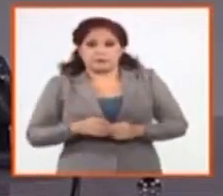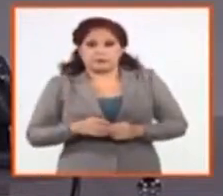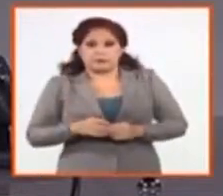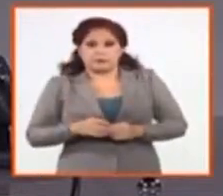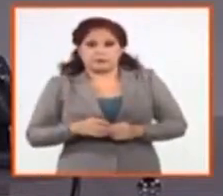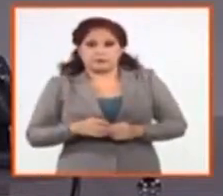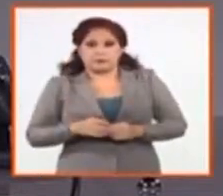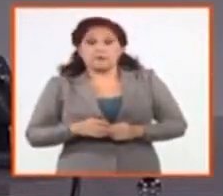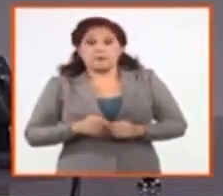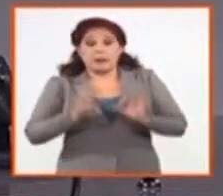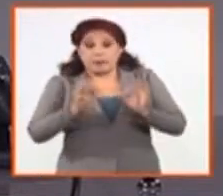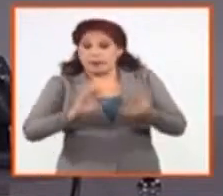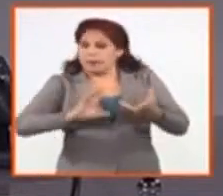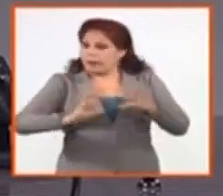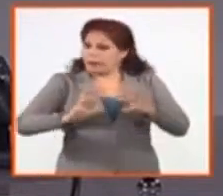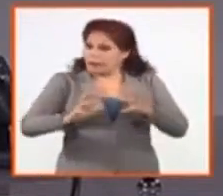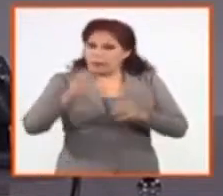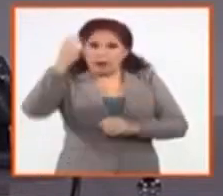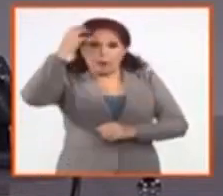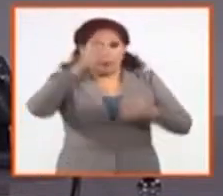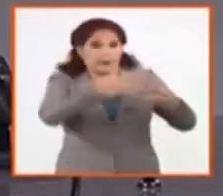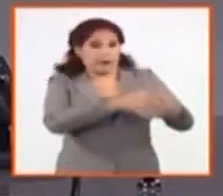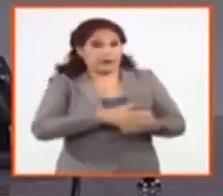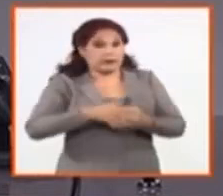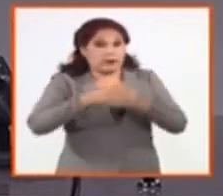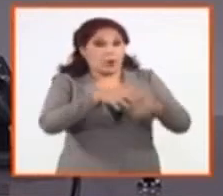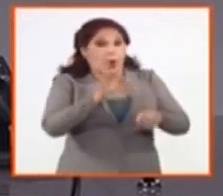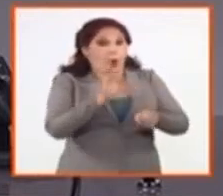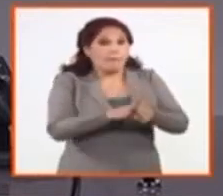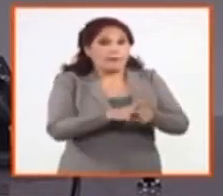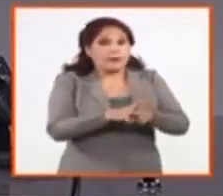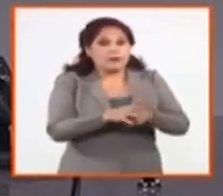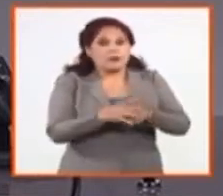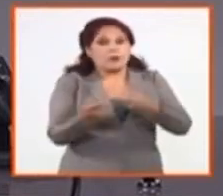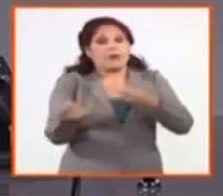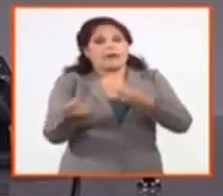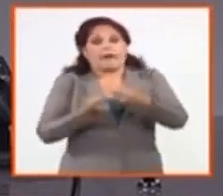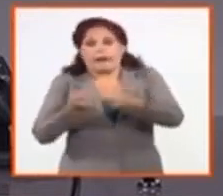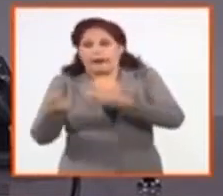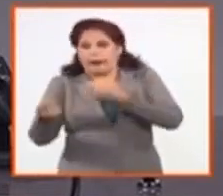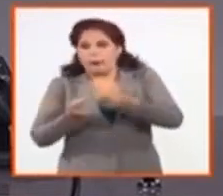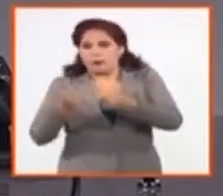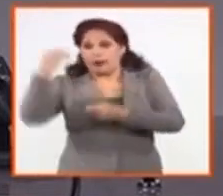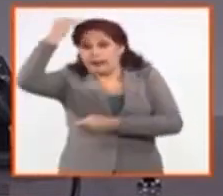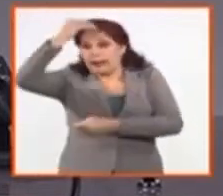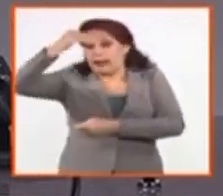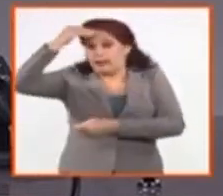en la misma medida que el gobierno de Estados Unidos comenzó a negociar con los talibanes